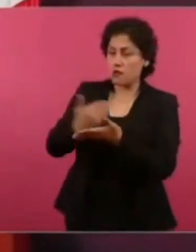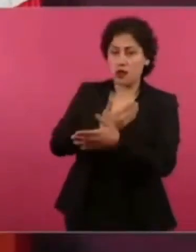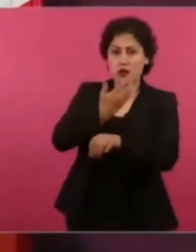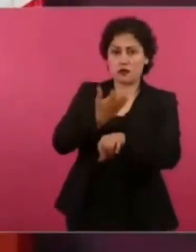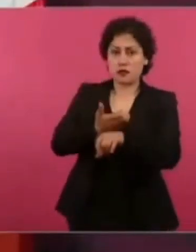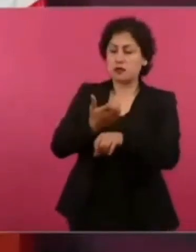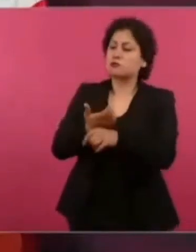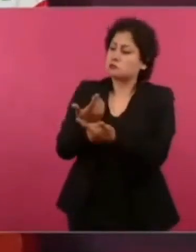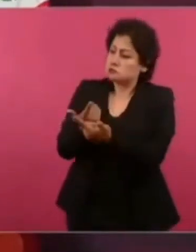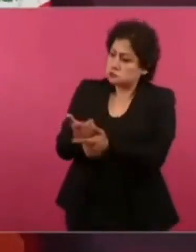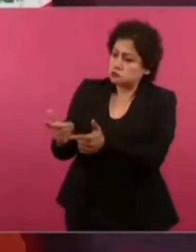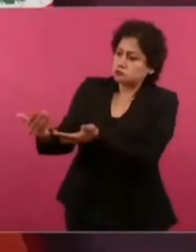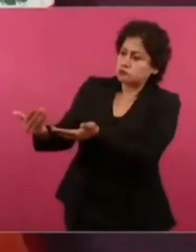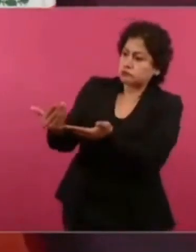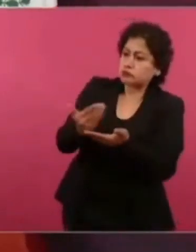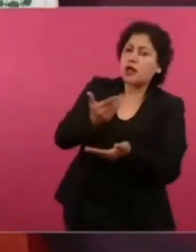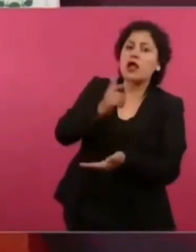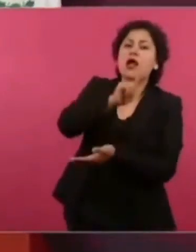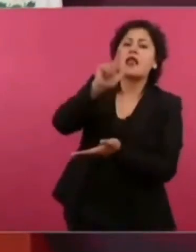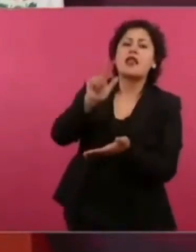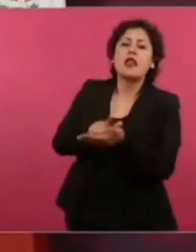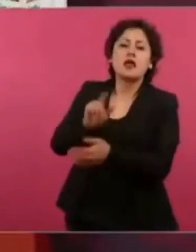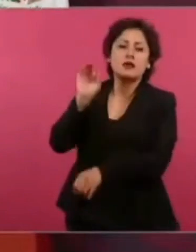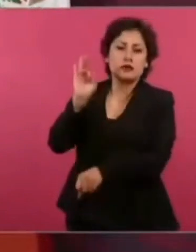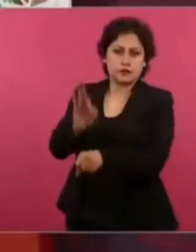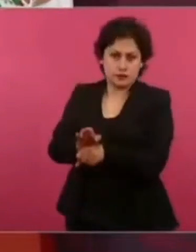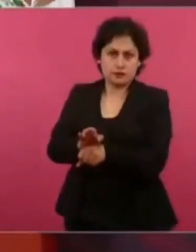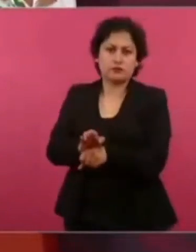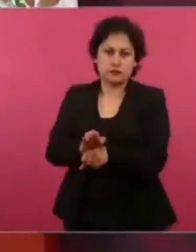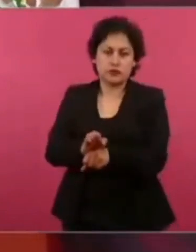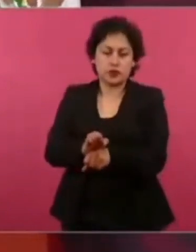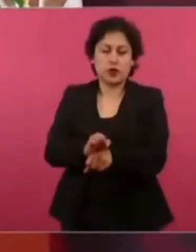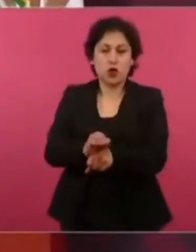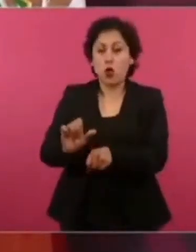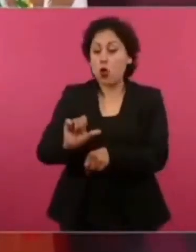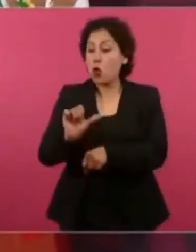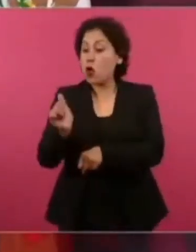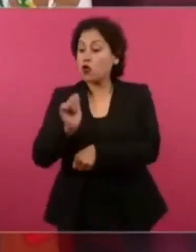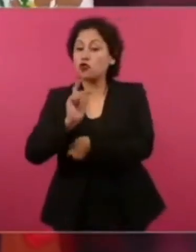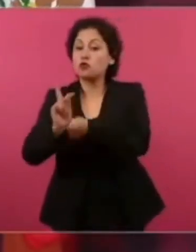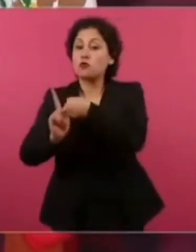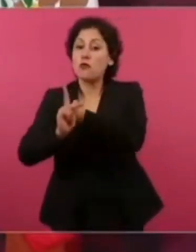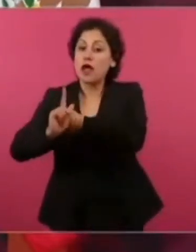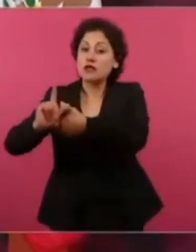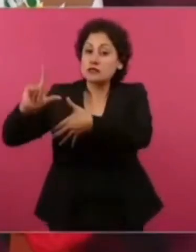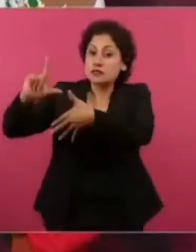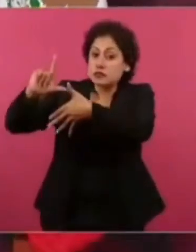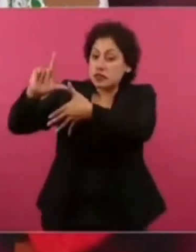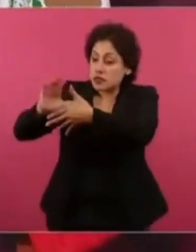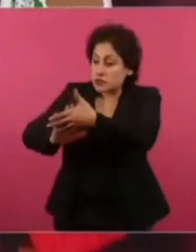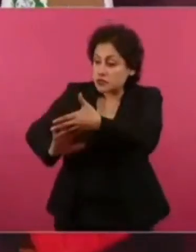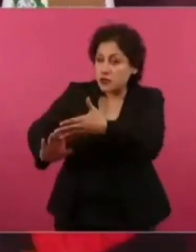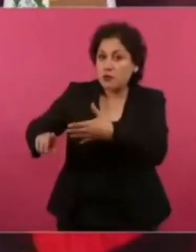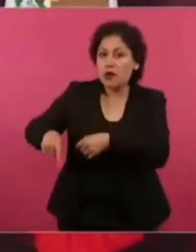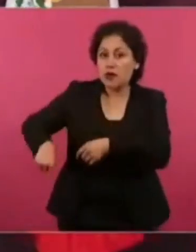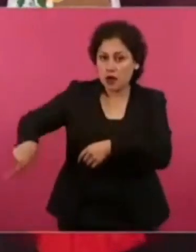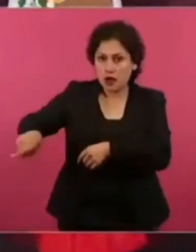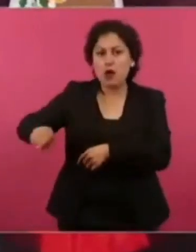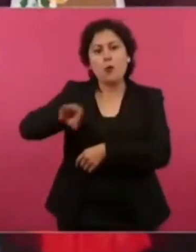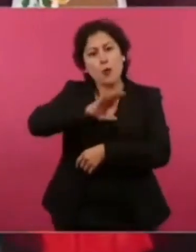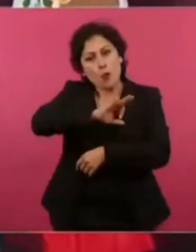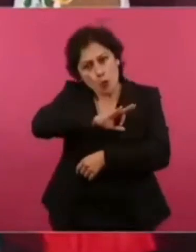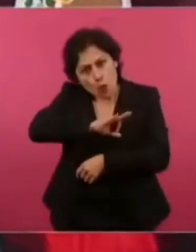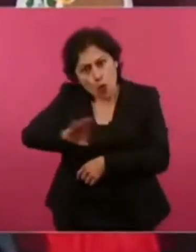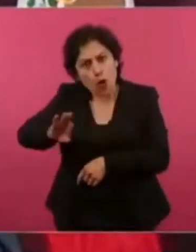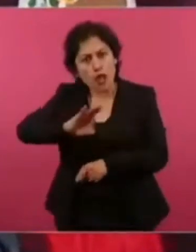Ahora, migrantes de países con pueblos hermanos pueden hacer un trámite